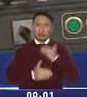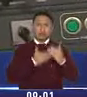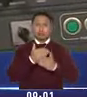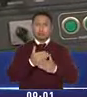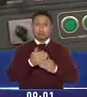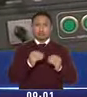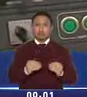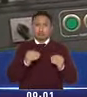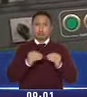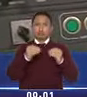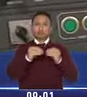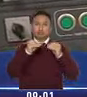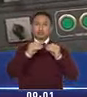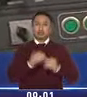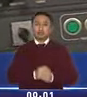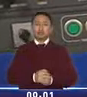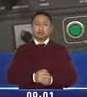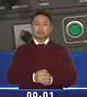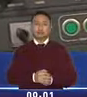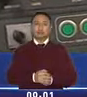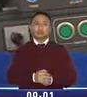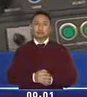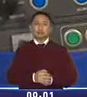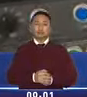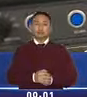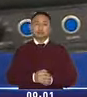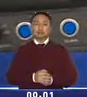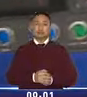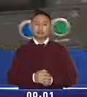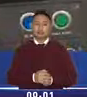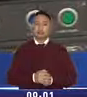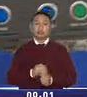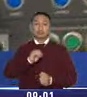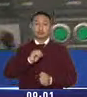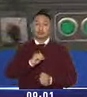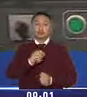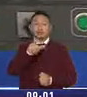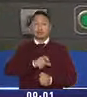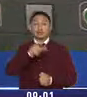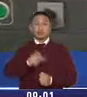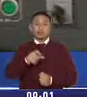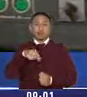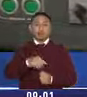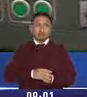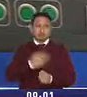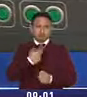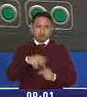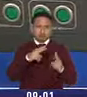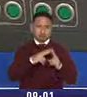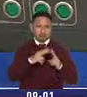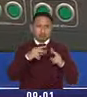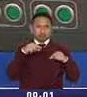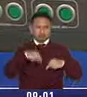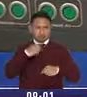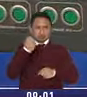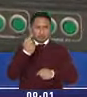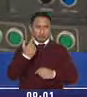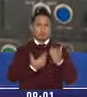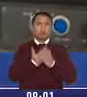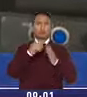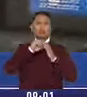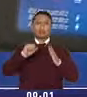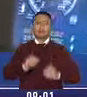ir incrementando frecuencias, número de vehículos, etcétera, todo para que los ciudadanos vayan teniendo una aclimatación a este sistema